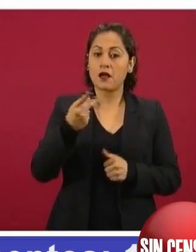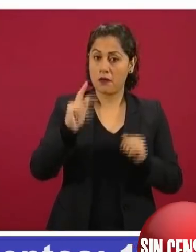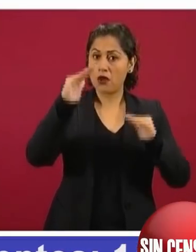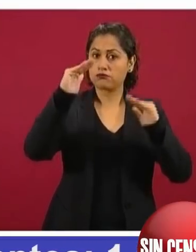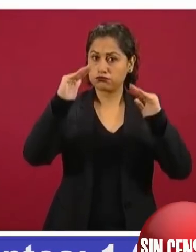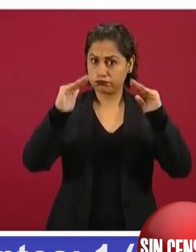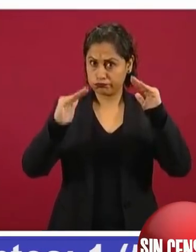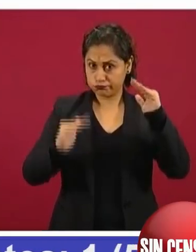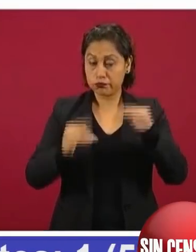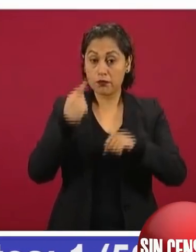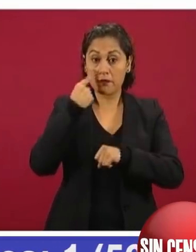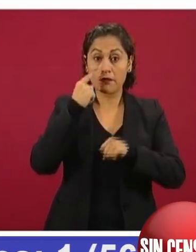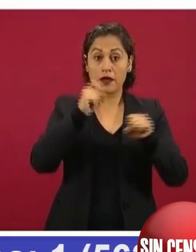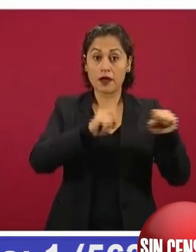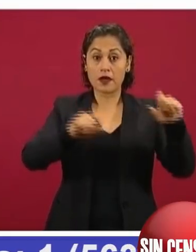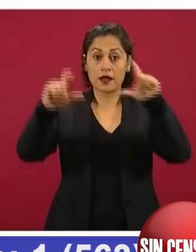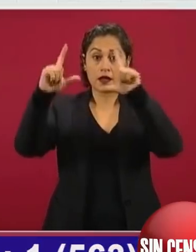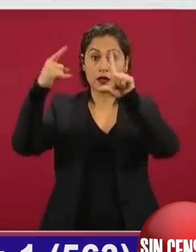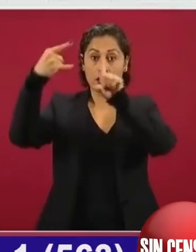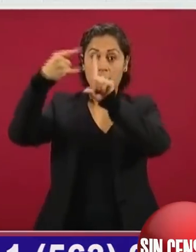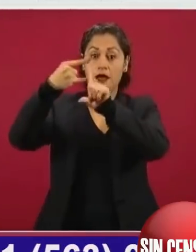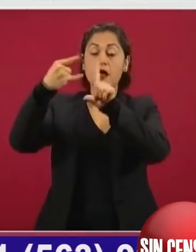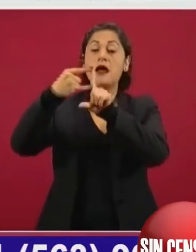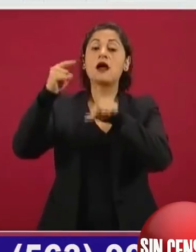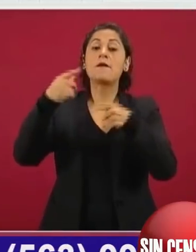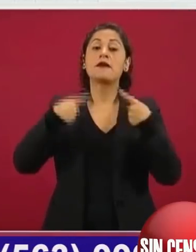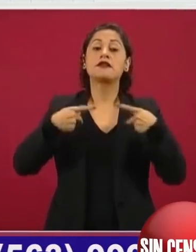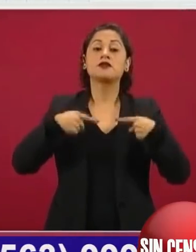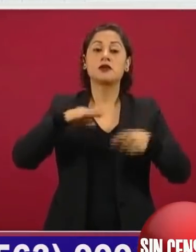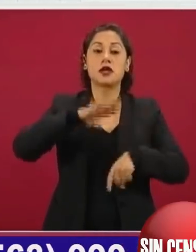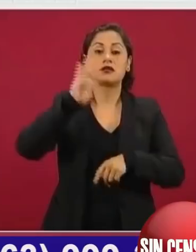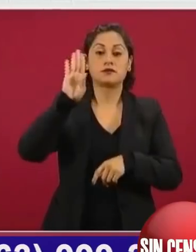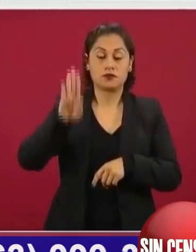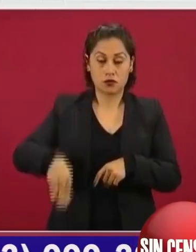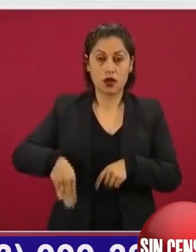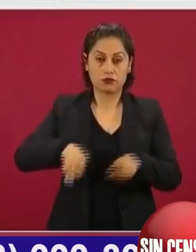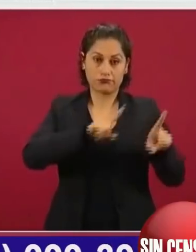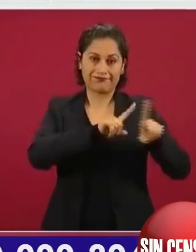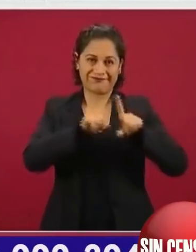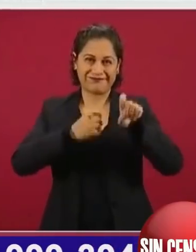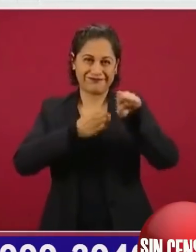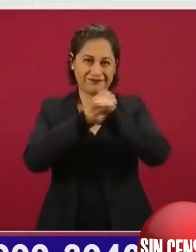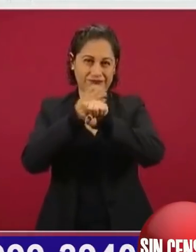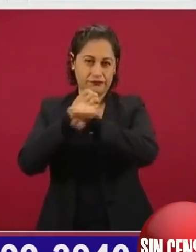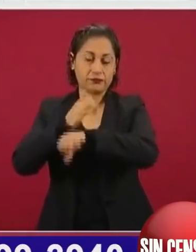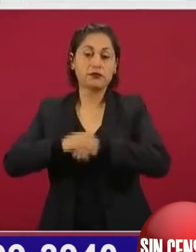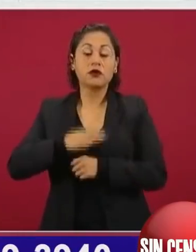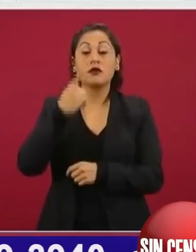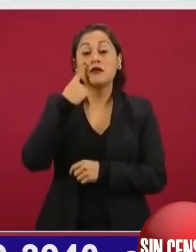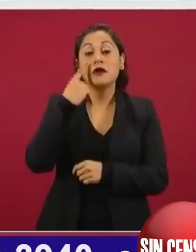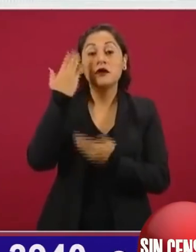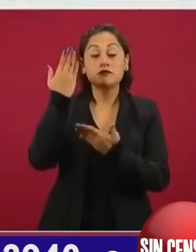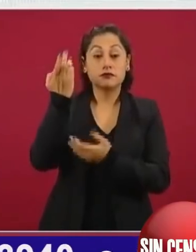la mortalidad, que lo iremos señalando y destacando para los distintos estados. Tenemos también esta reducción